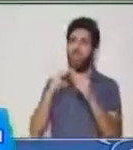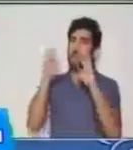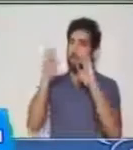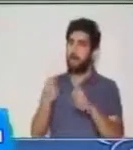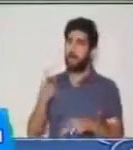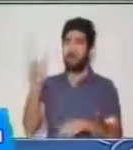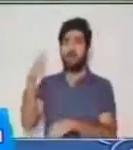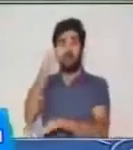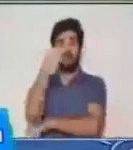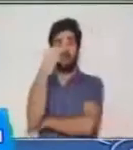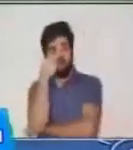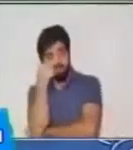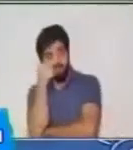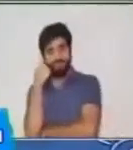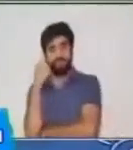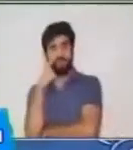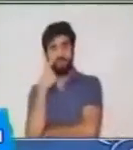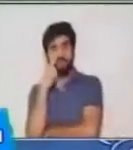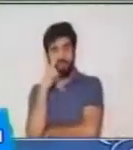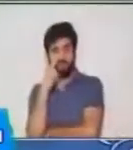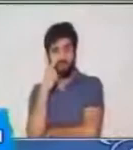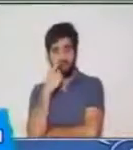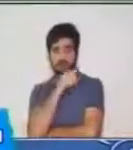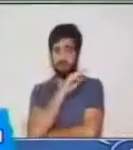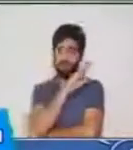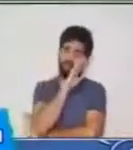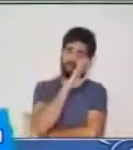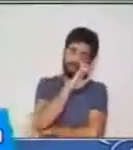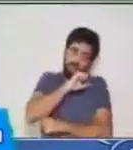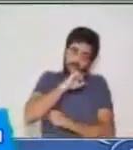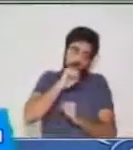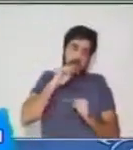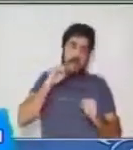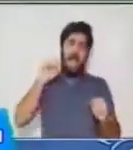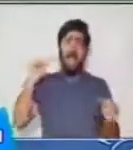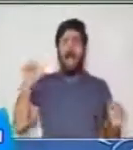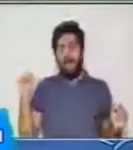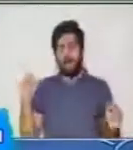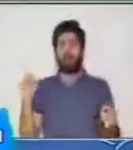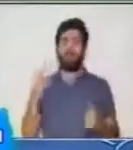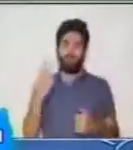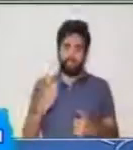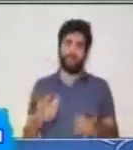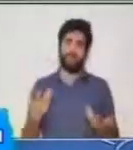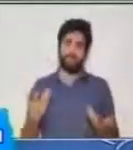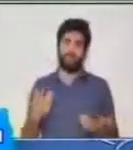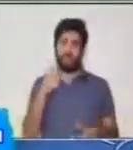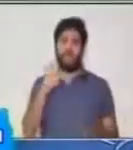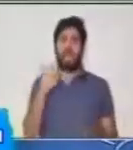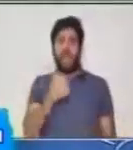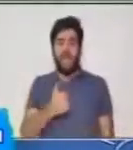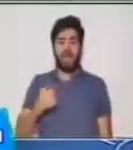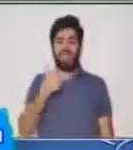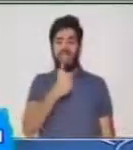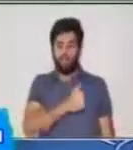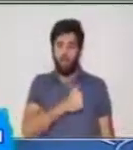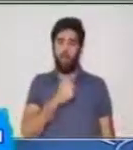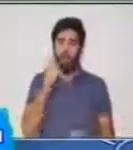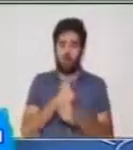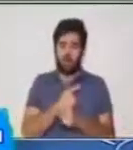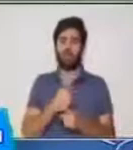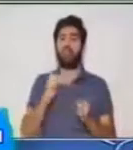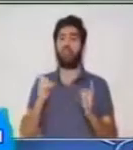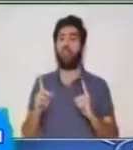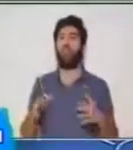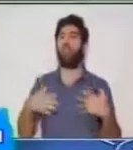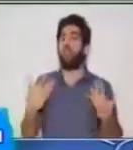se aburre, le da sueño y no puede opinar posteriormente. Entonces, ¿cuál es la actitud correcta? De los animales que mencionamos, ¿cuál